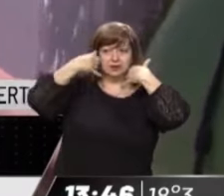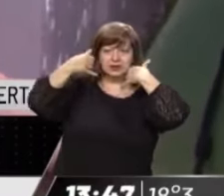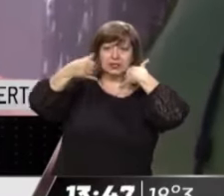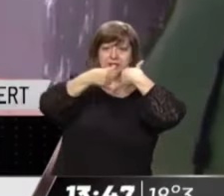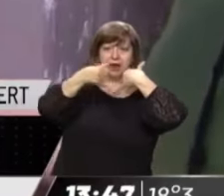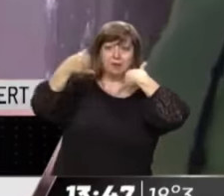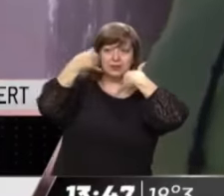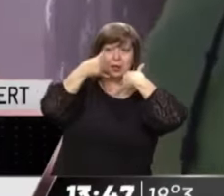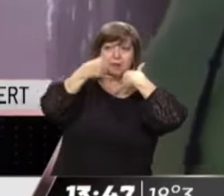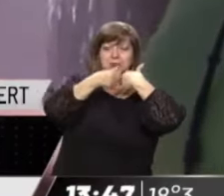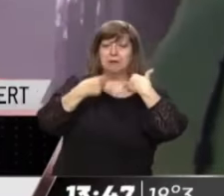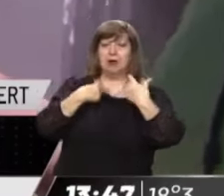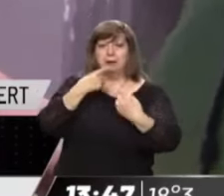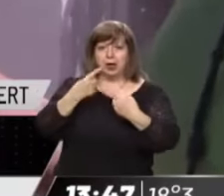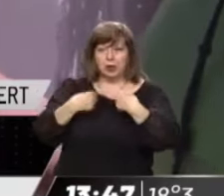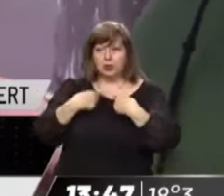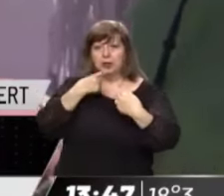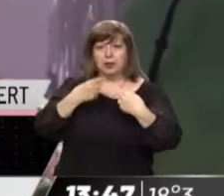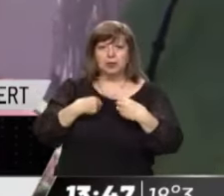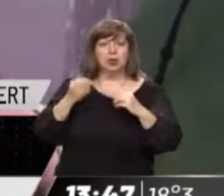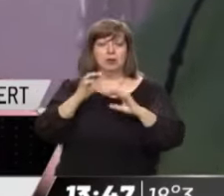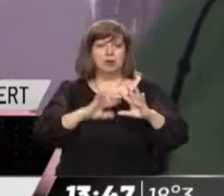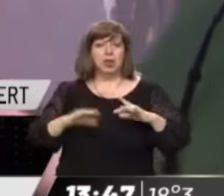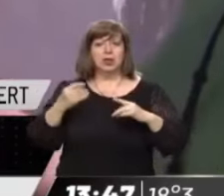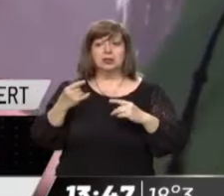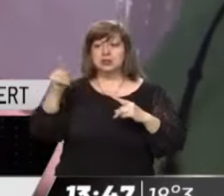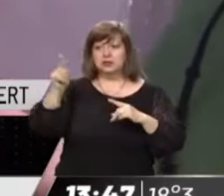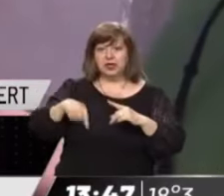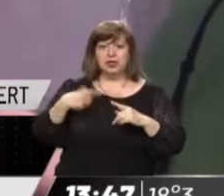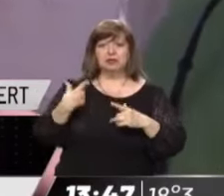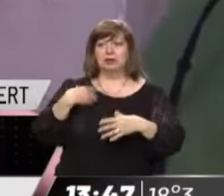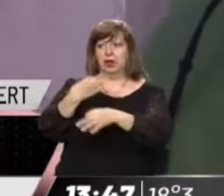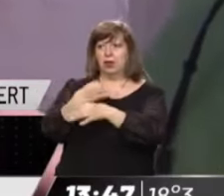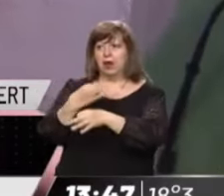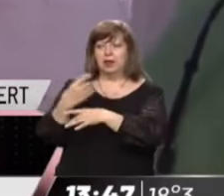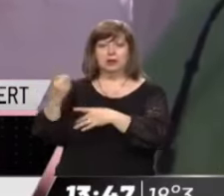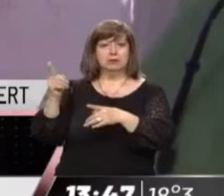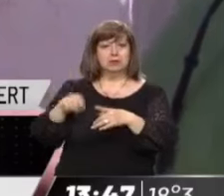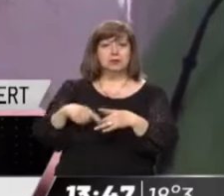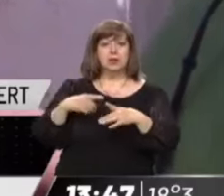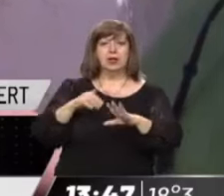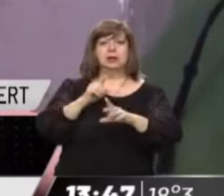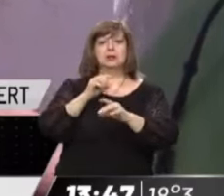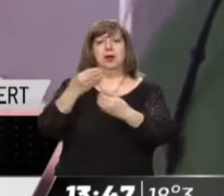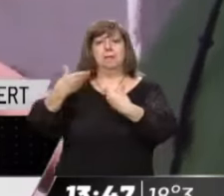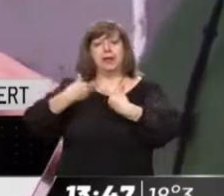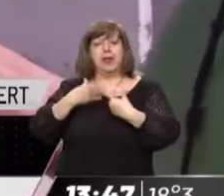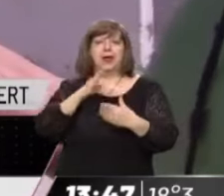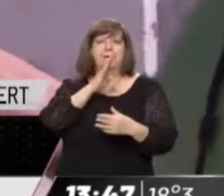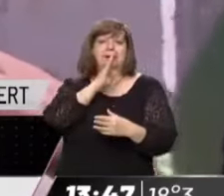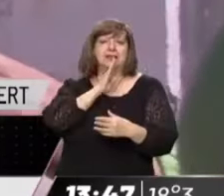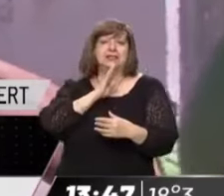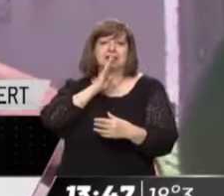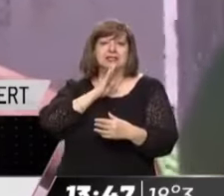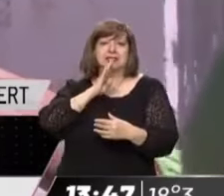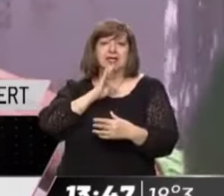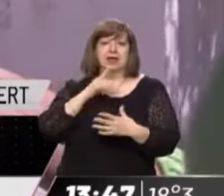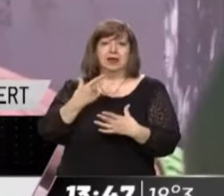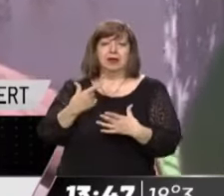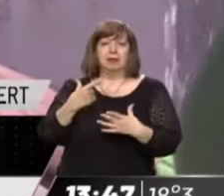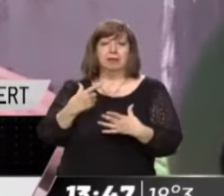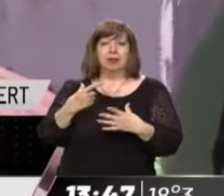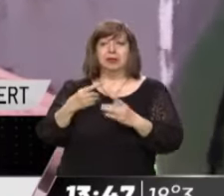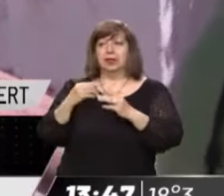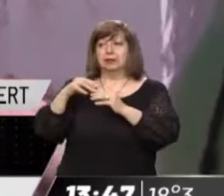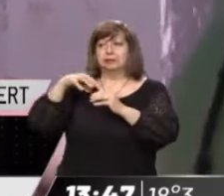permanente preguntándonos Cómo sigue todo si alguien ha venido Si nos piden un poco de paciencia Por el hecho de que bueno son